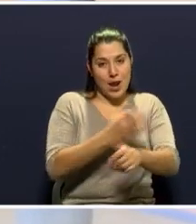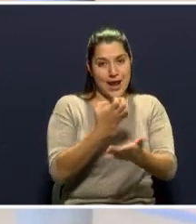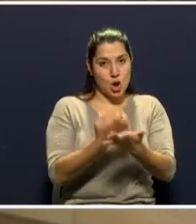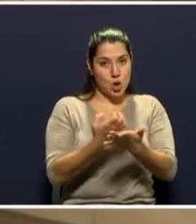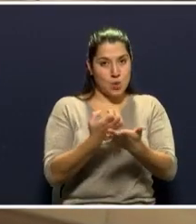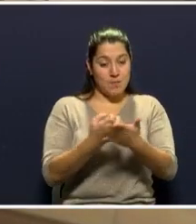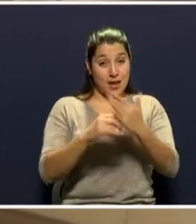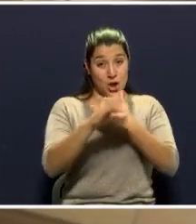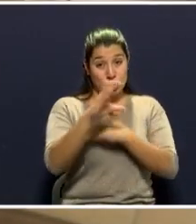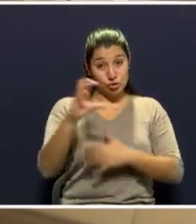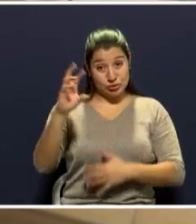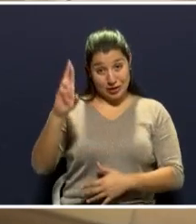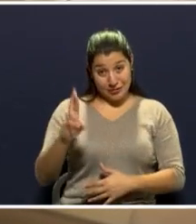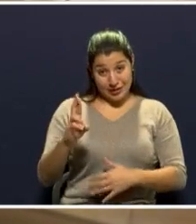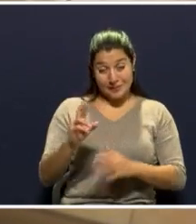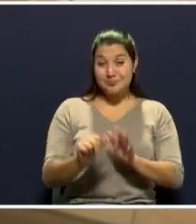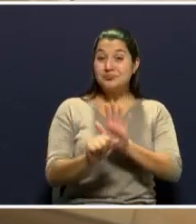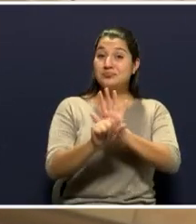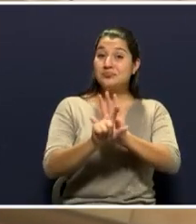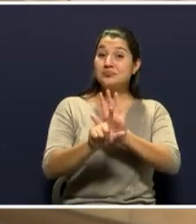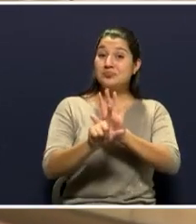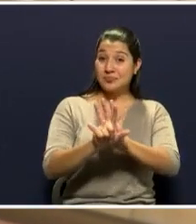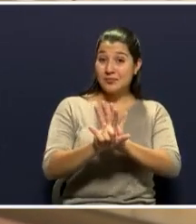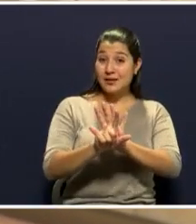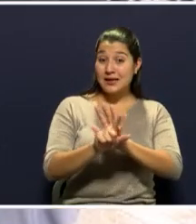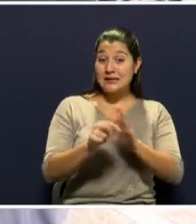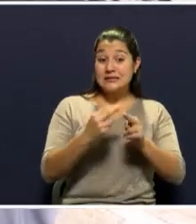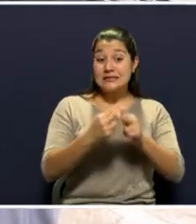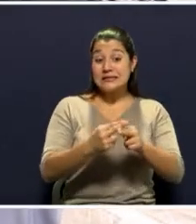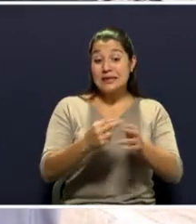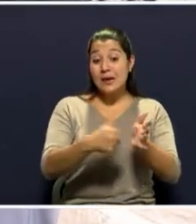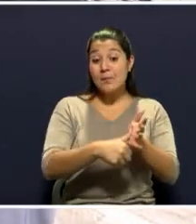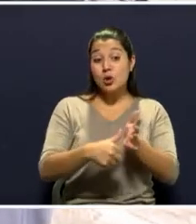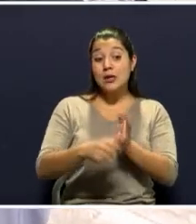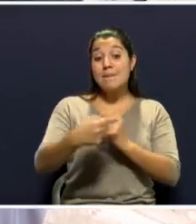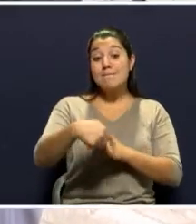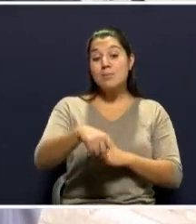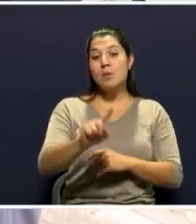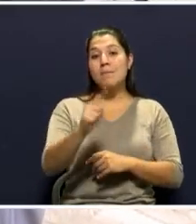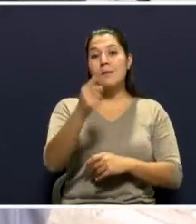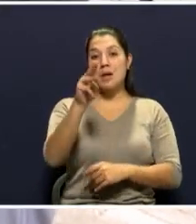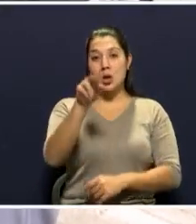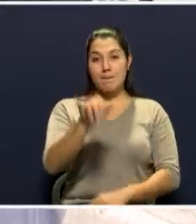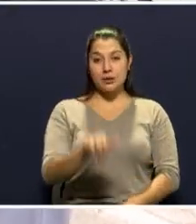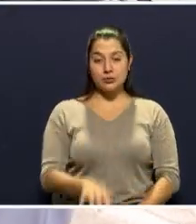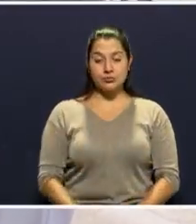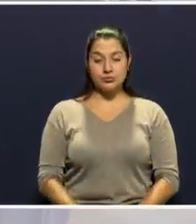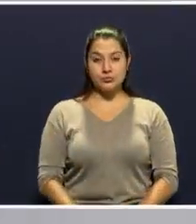costarricense. El directorio legislativo se definirá el próximo 1 de mayo.